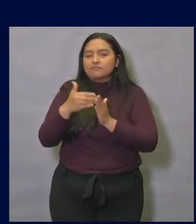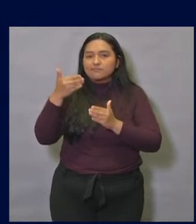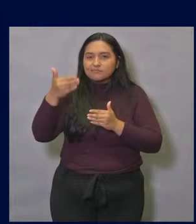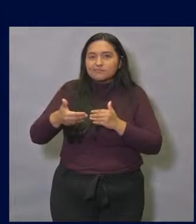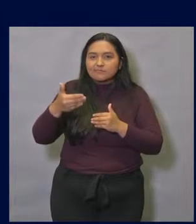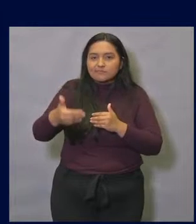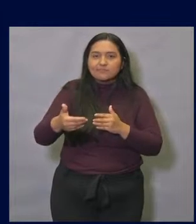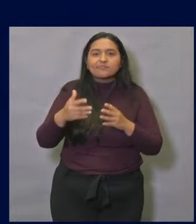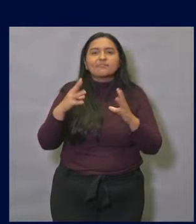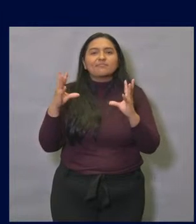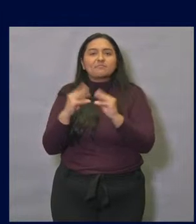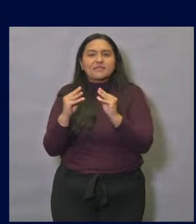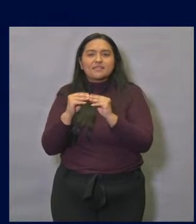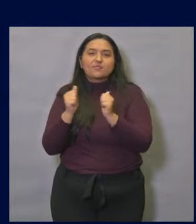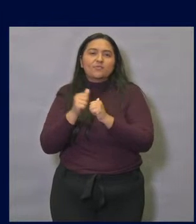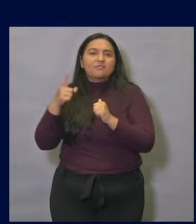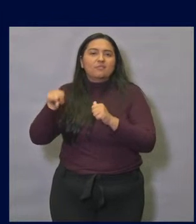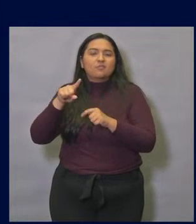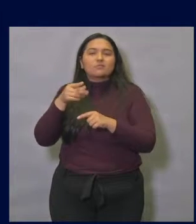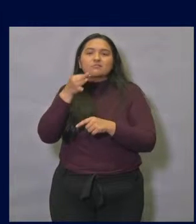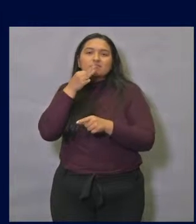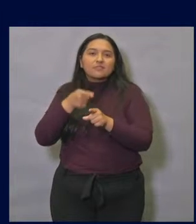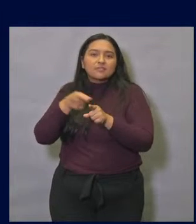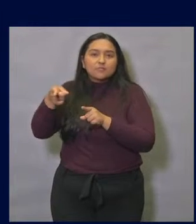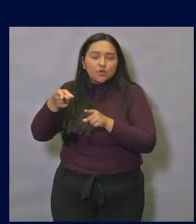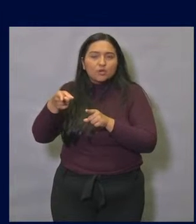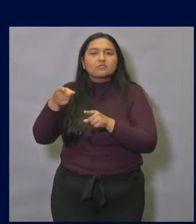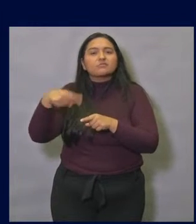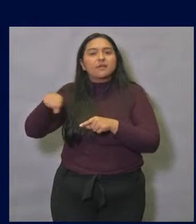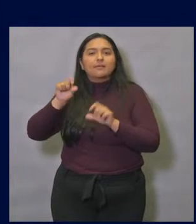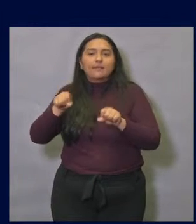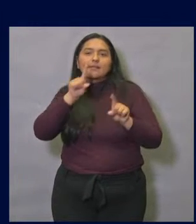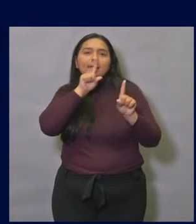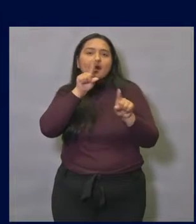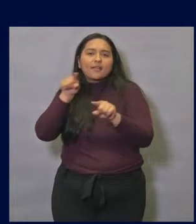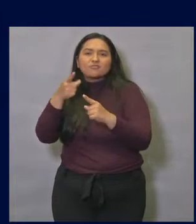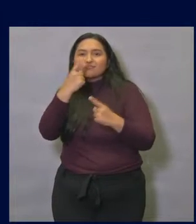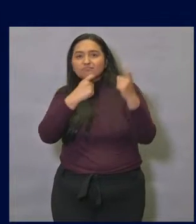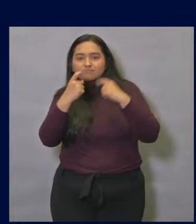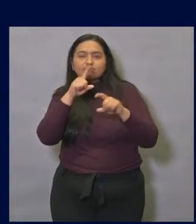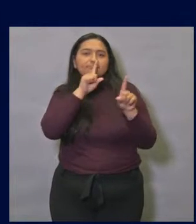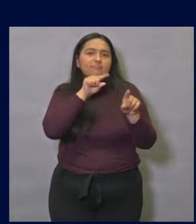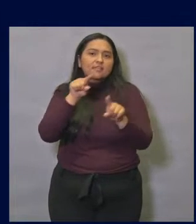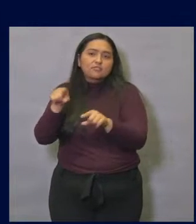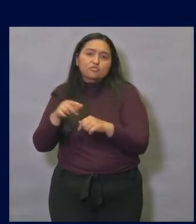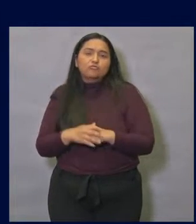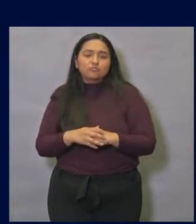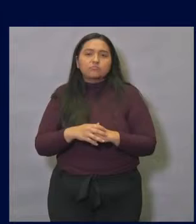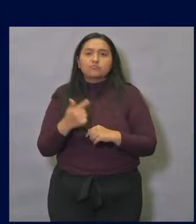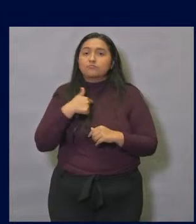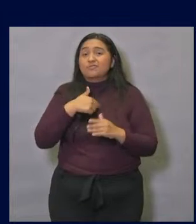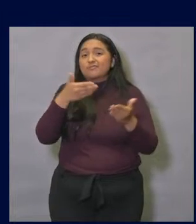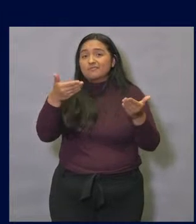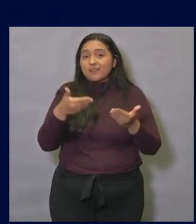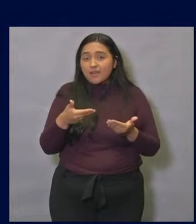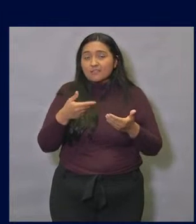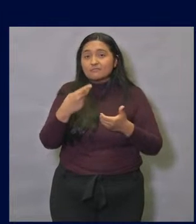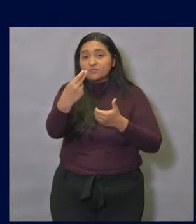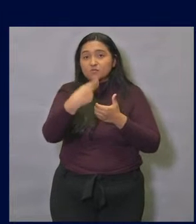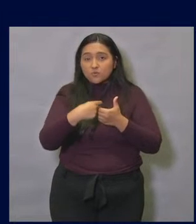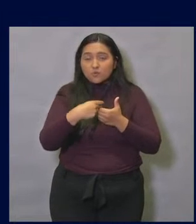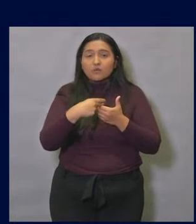variedad de expertos para ayudar a responder la mayor cantidad de preguntas que podamos. Los invitamos a asistir a nuestra próxima